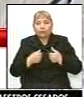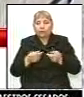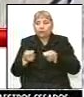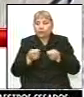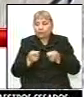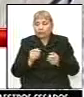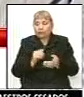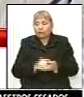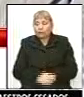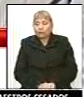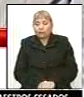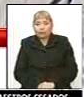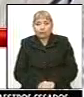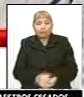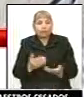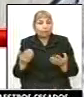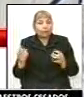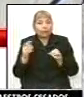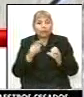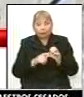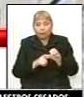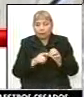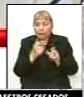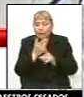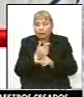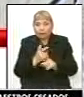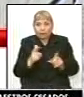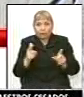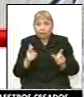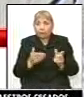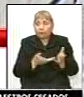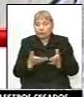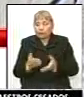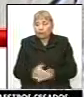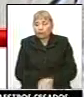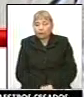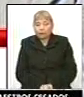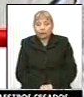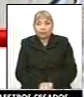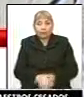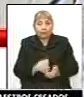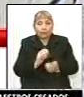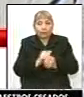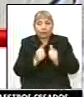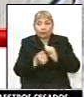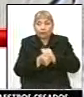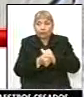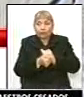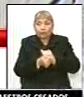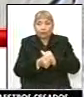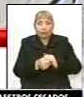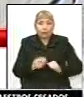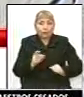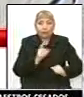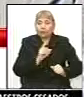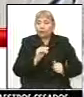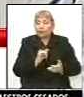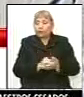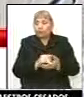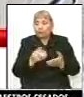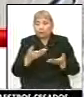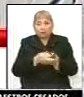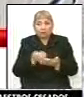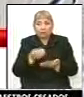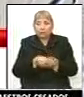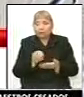de su territorio, a la integridad y a la libre determinación. Y la modificación planteada no va a irrogar ningún gasto